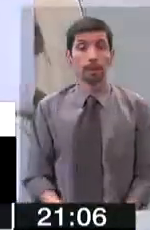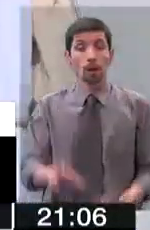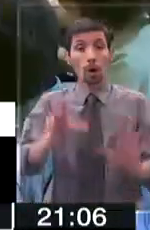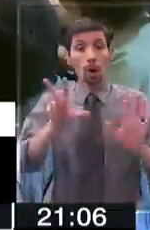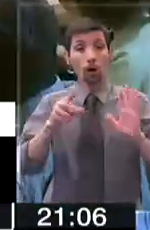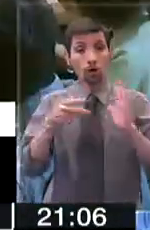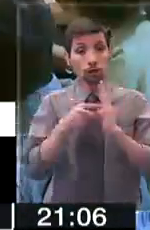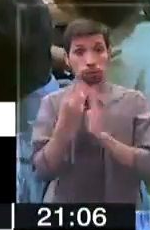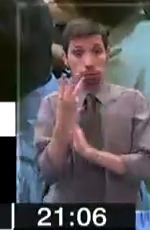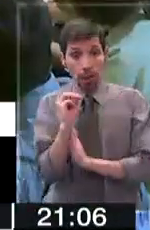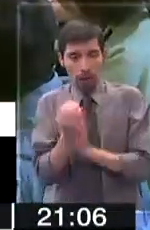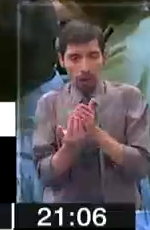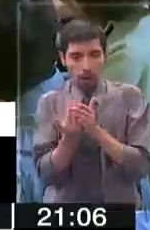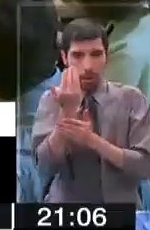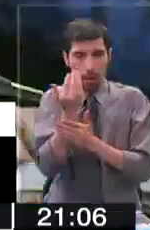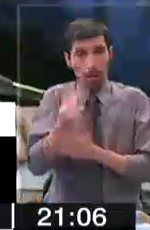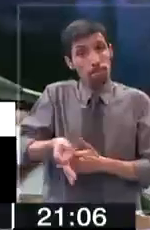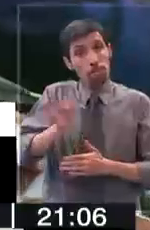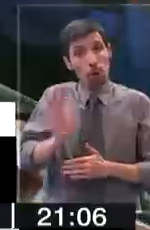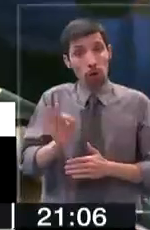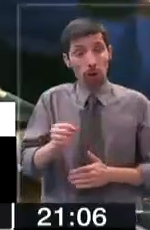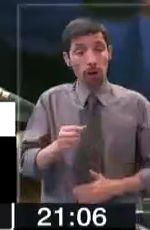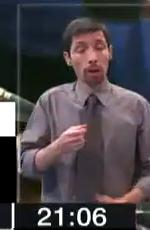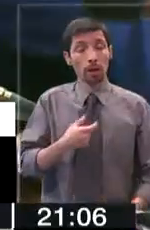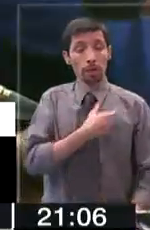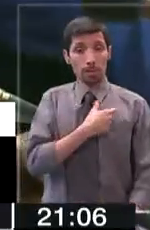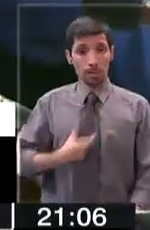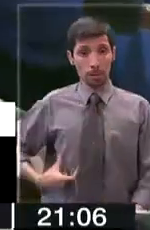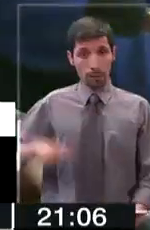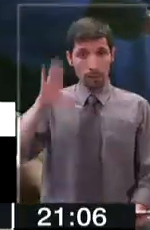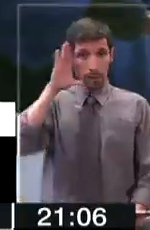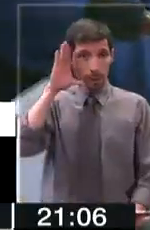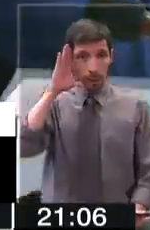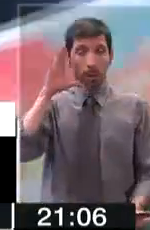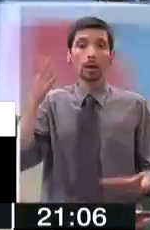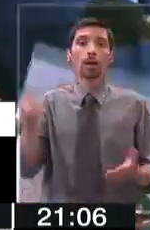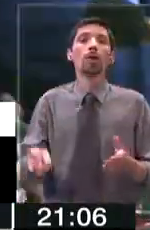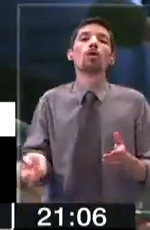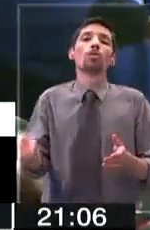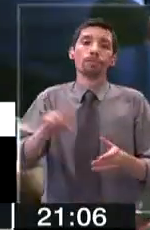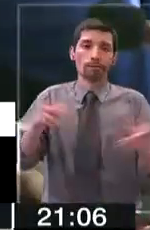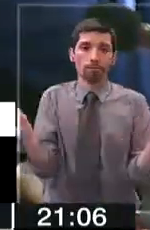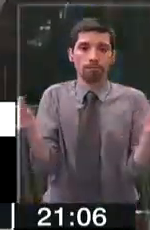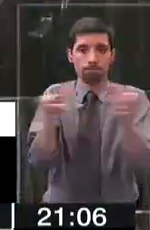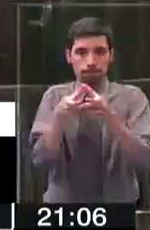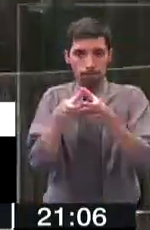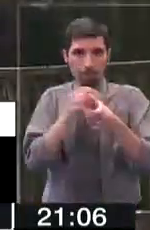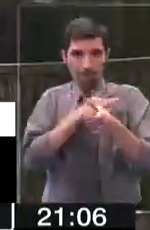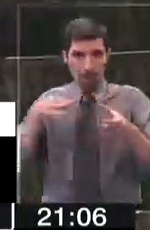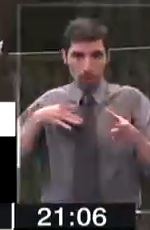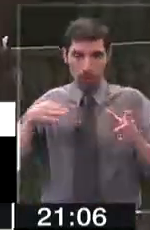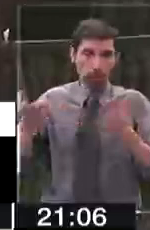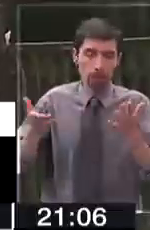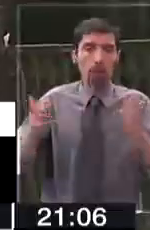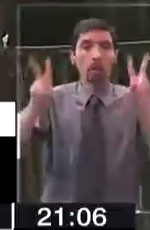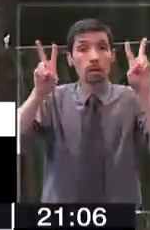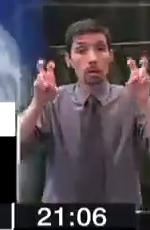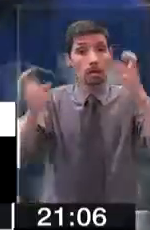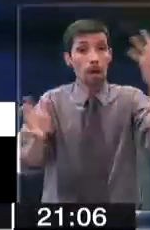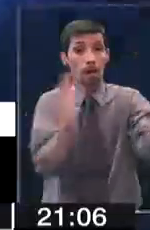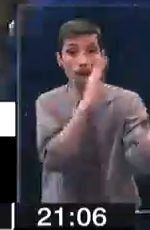8:30 de la mañana y en el Palacio de la Moneda, la presidenta Bachelet encabezaba un nuevo consejo de gabinete para enfrentar los incendios